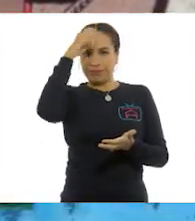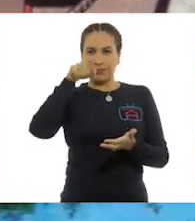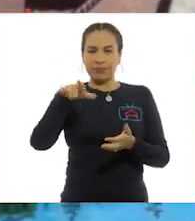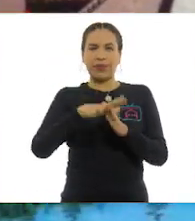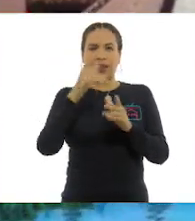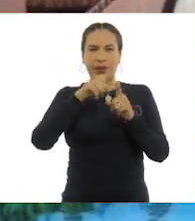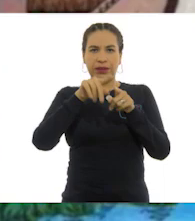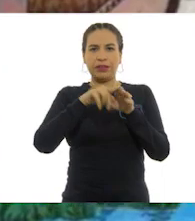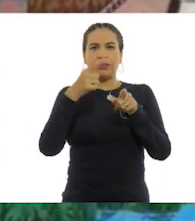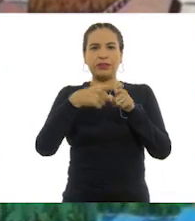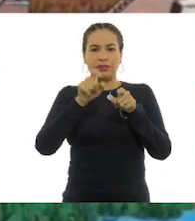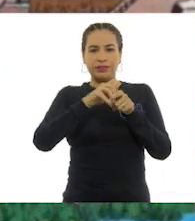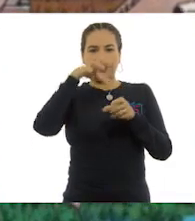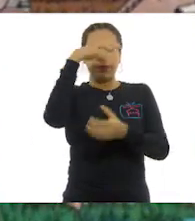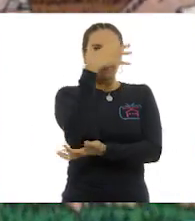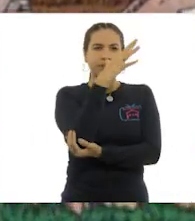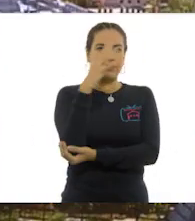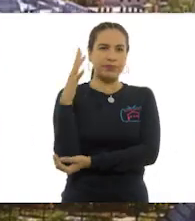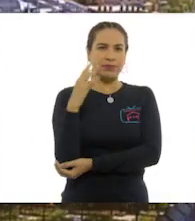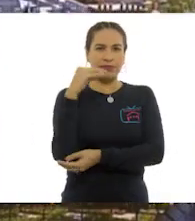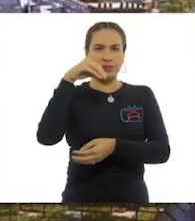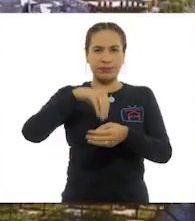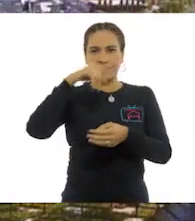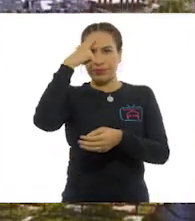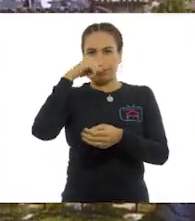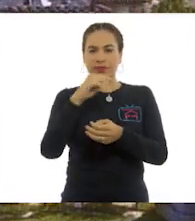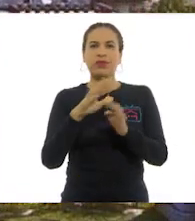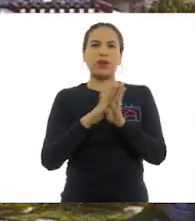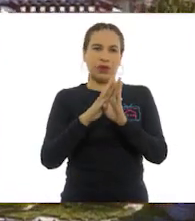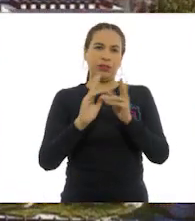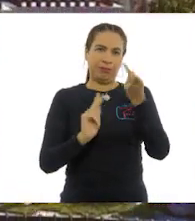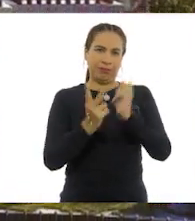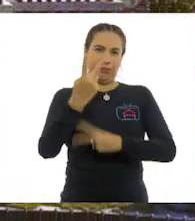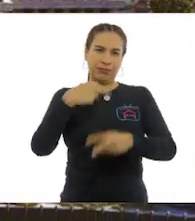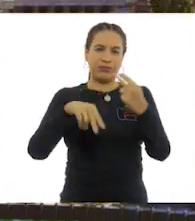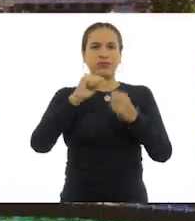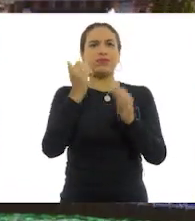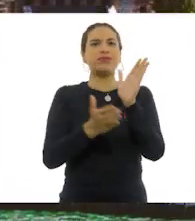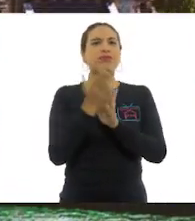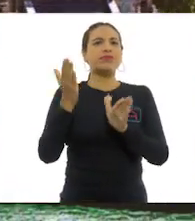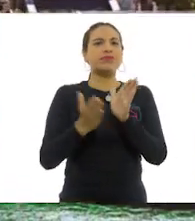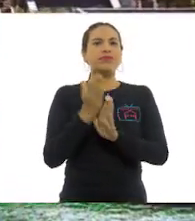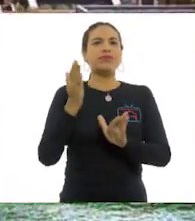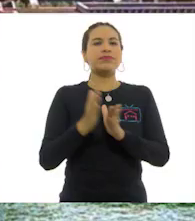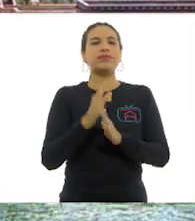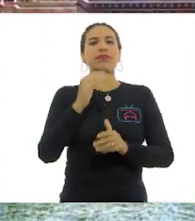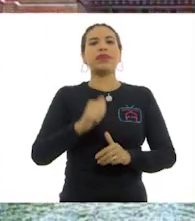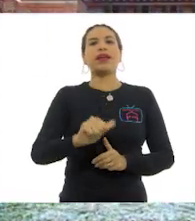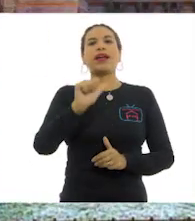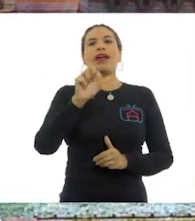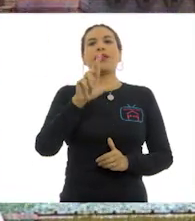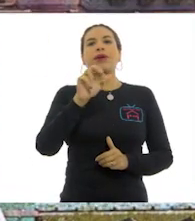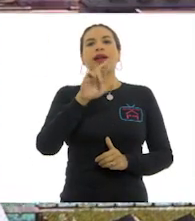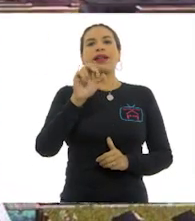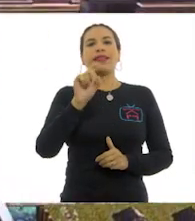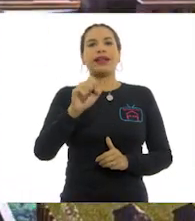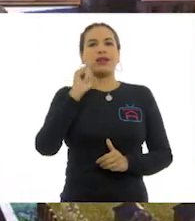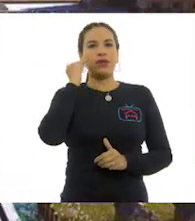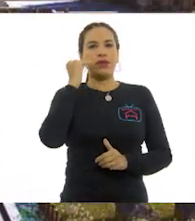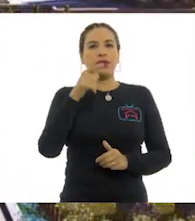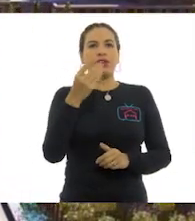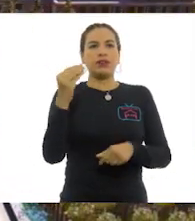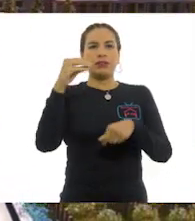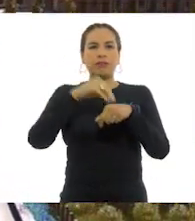sembrar ahuehuetes para formar un bosque. Otra construcción muy importante fue la Albarrada de los Indios, un dique